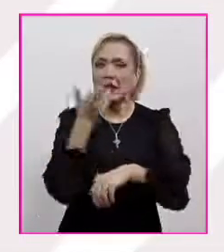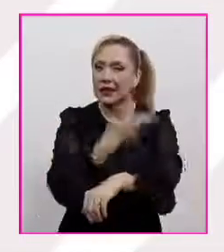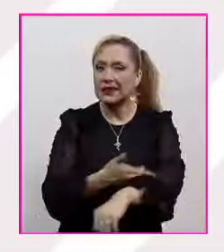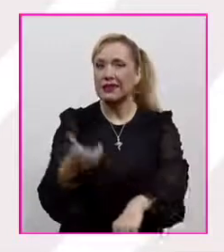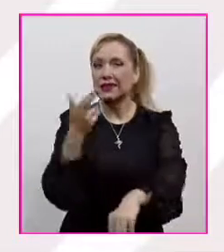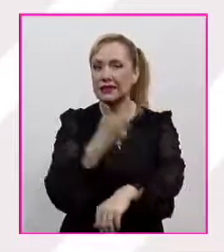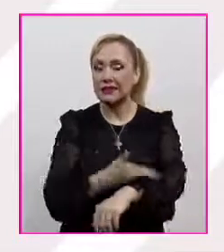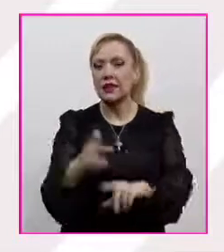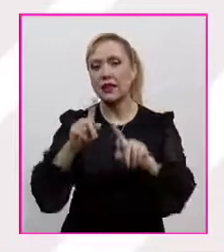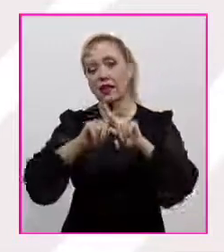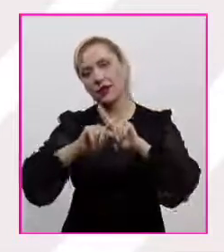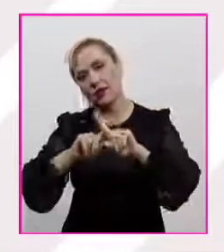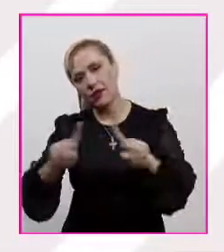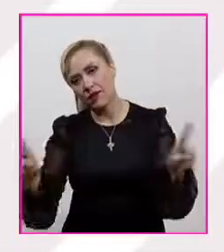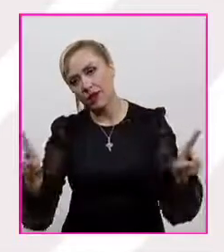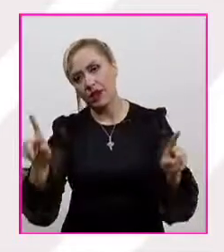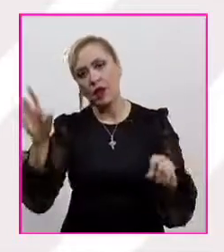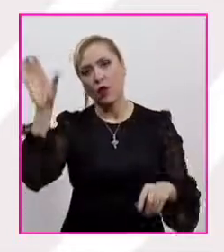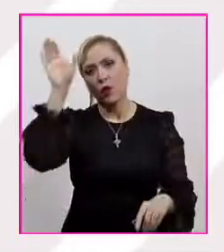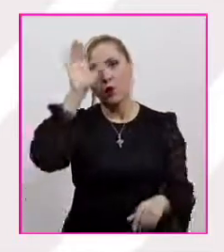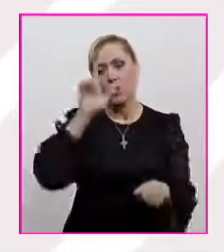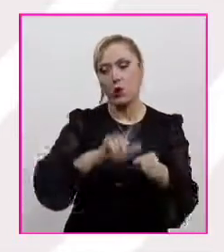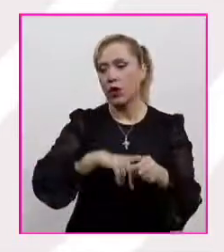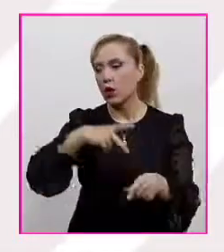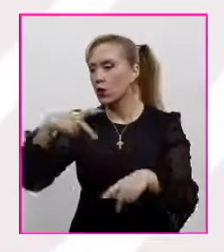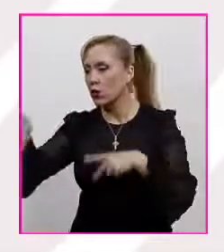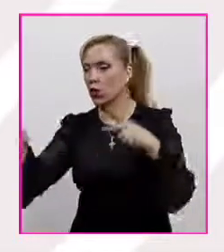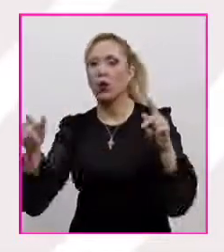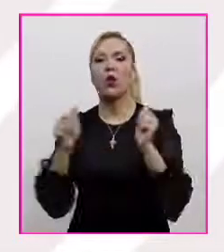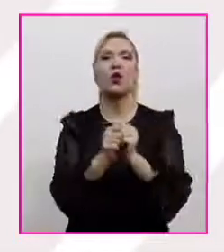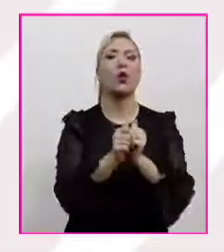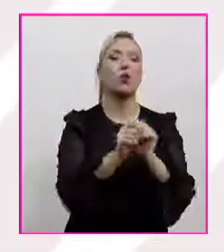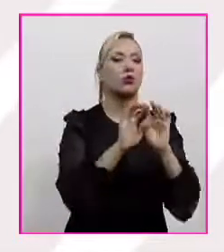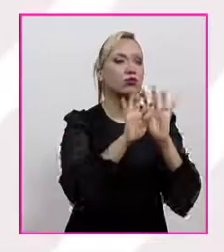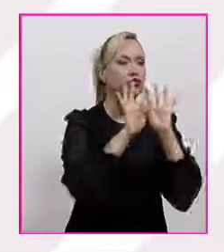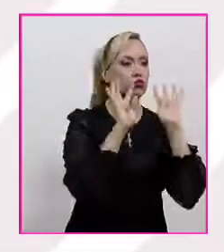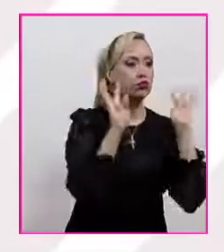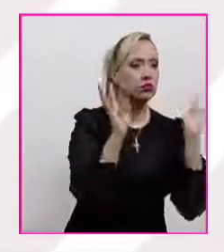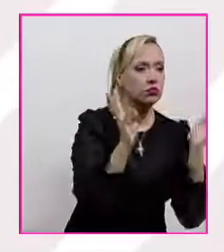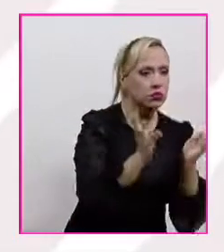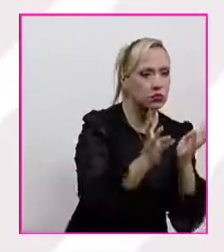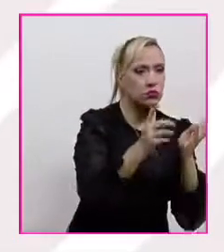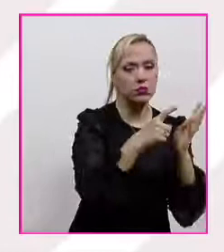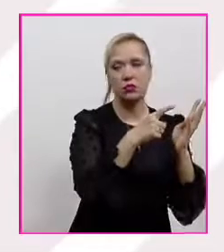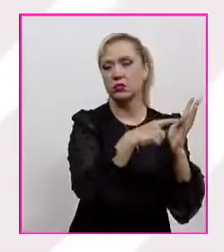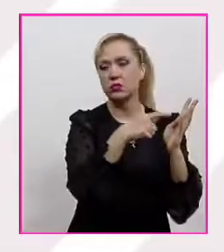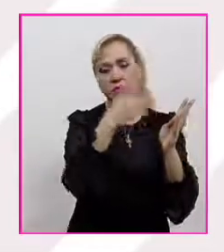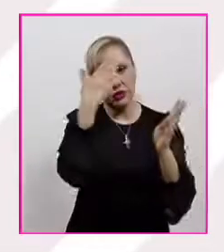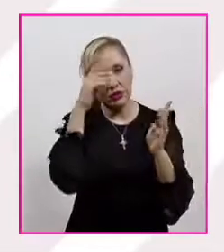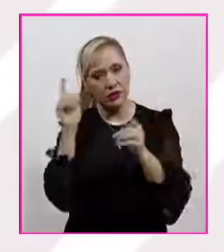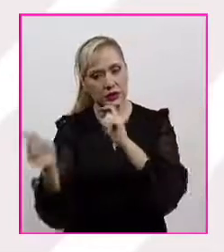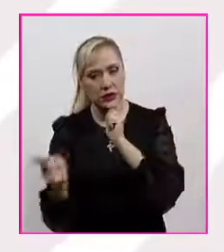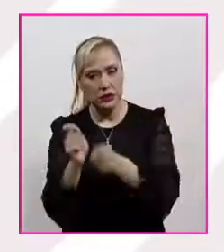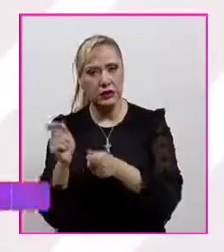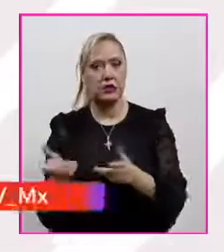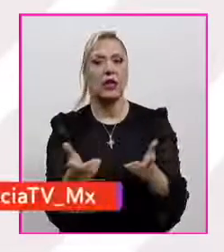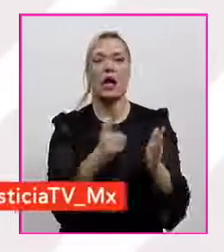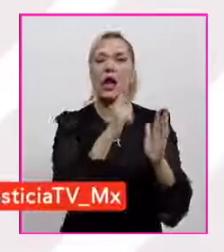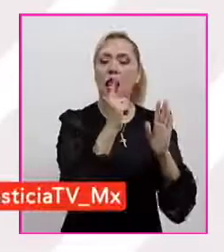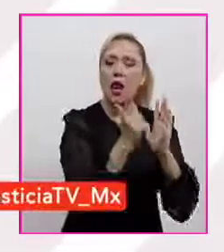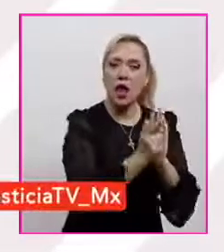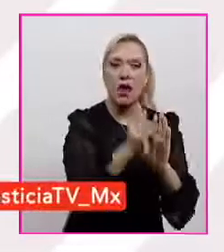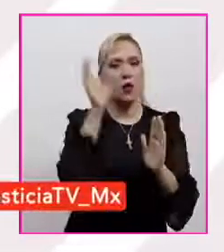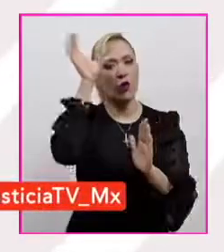las diferencias culturales a través de estos consejos, a través de todo lo que nos marca la ley de